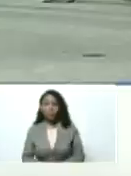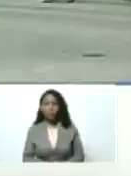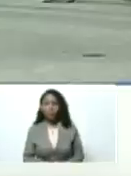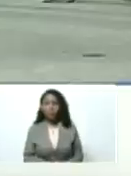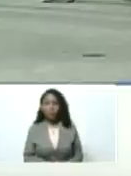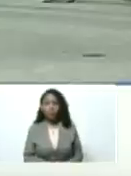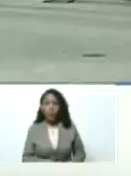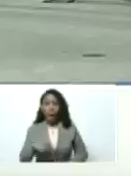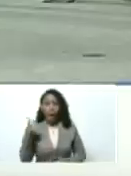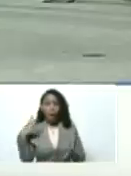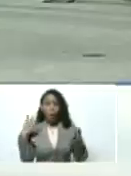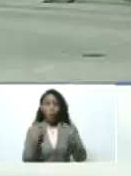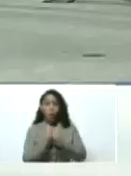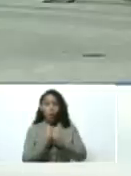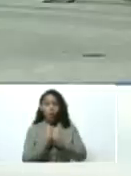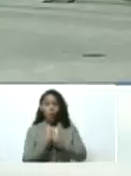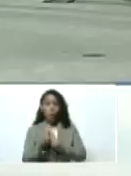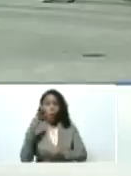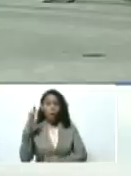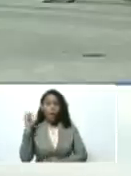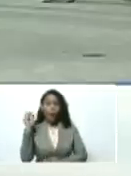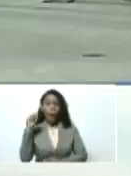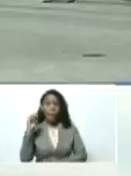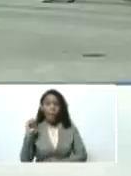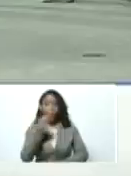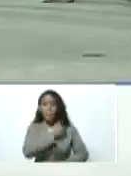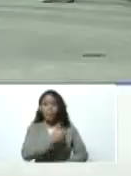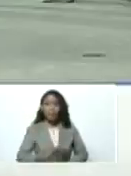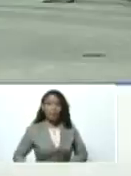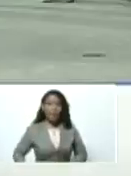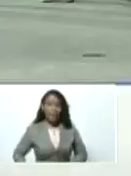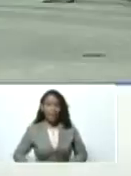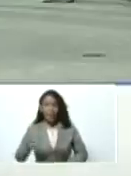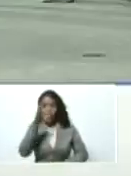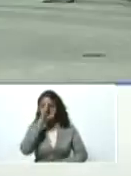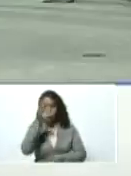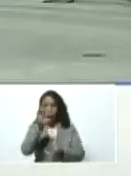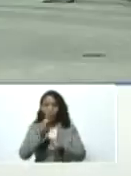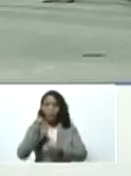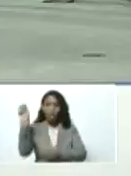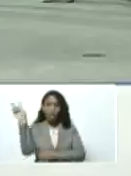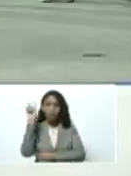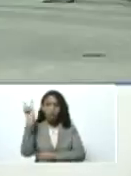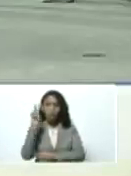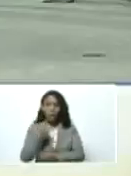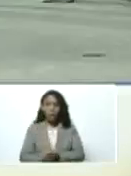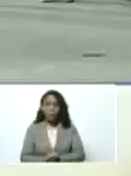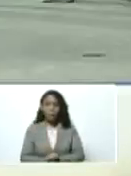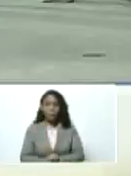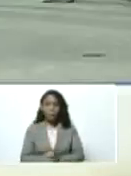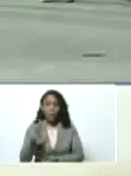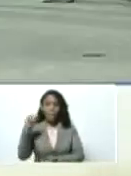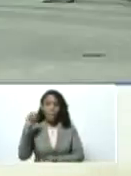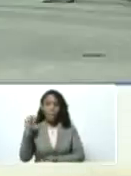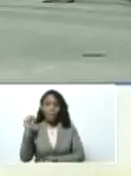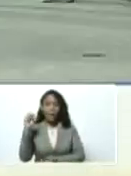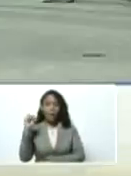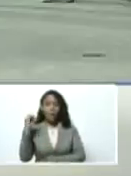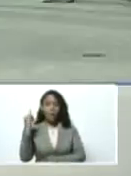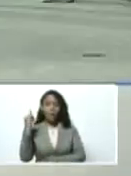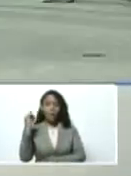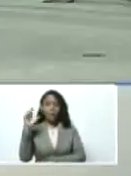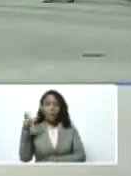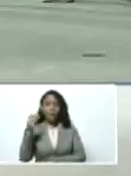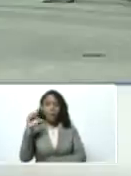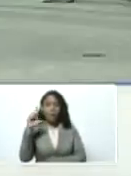Está acompañado de Ramón Maniglia, presidente del Banco de Venezuela. Maniglia, viceministro